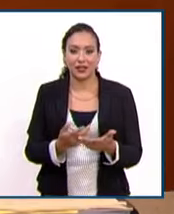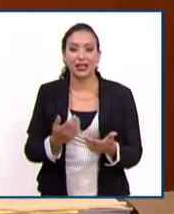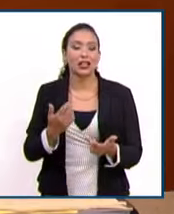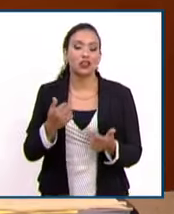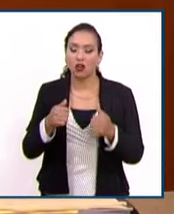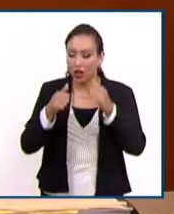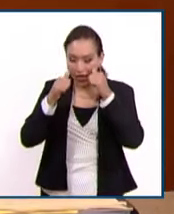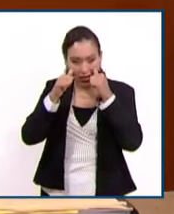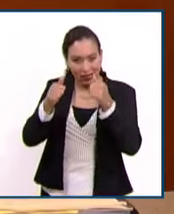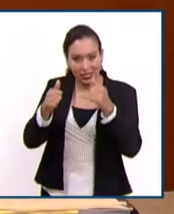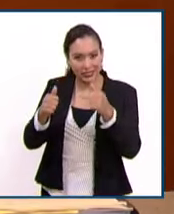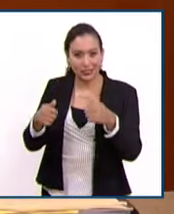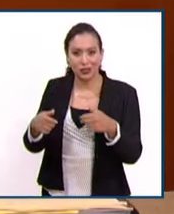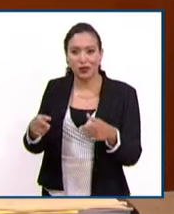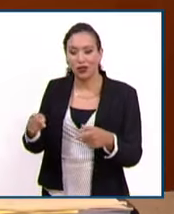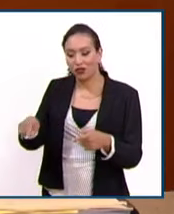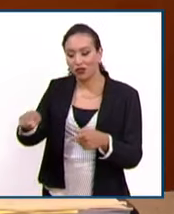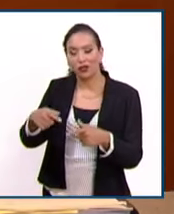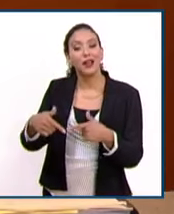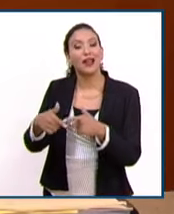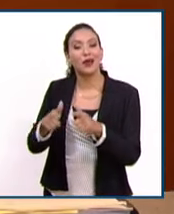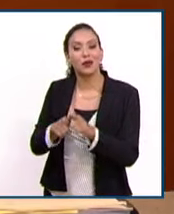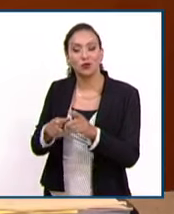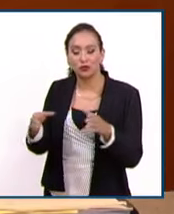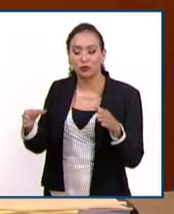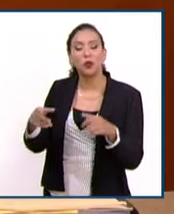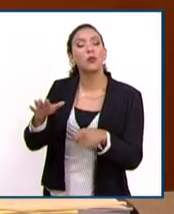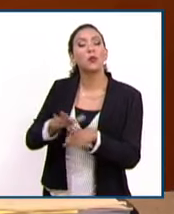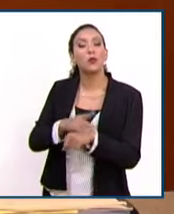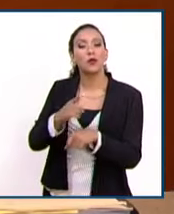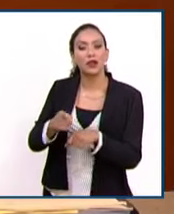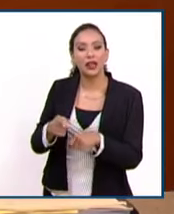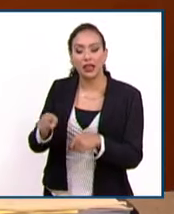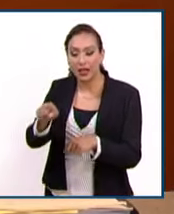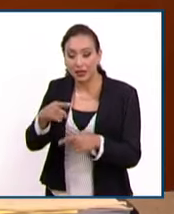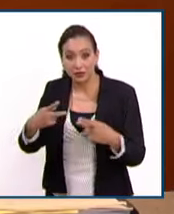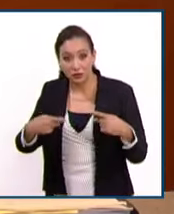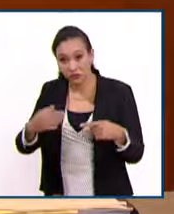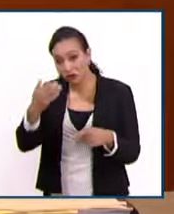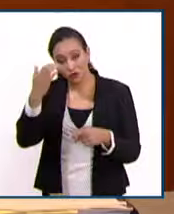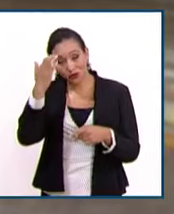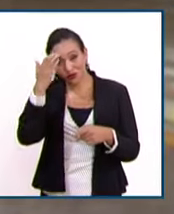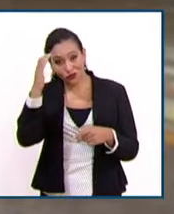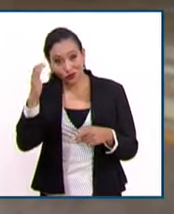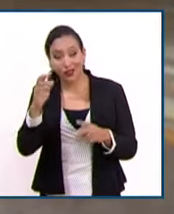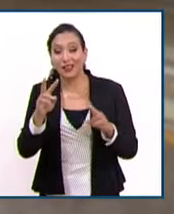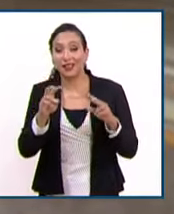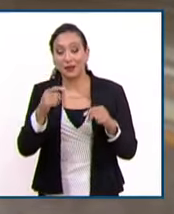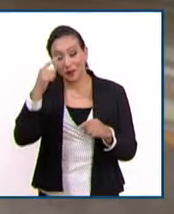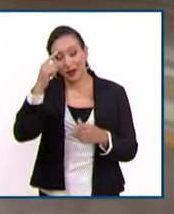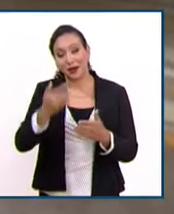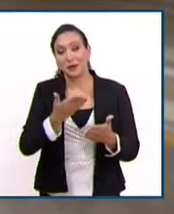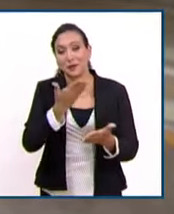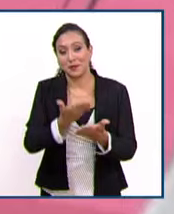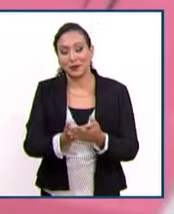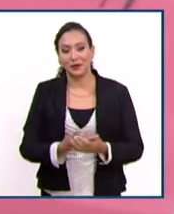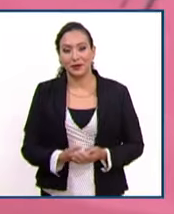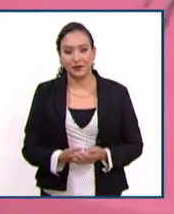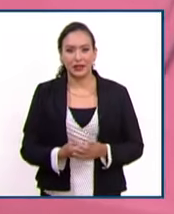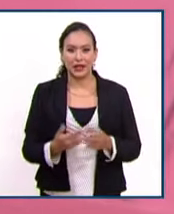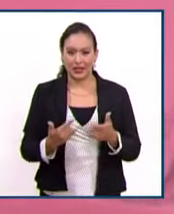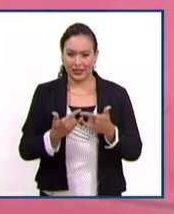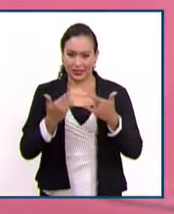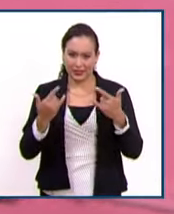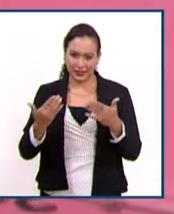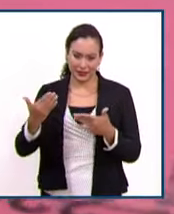minorías en el conocimiento de las iniciativas, ya no digamos la discusión. En recorrido histórico mencionó